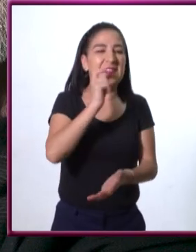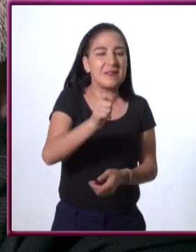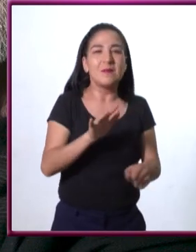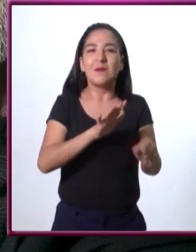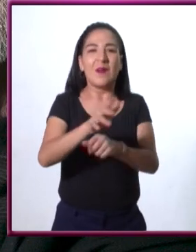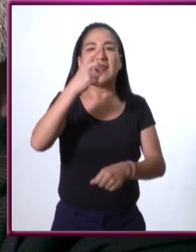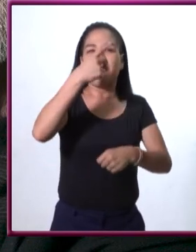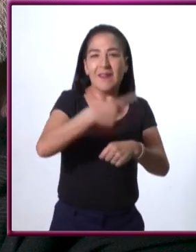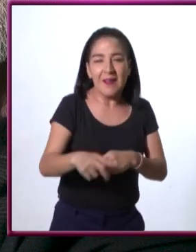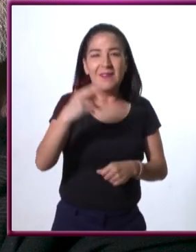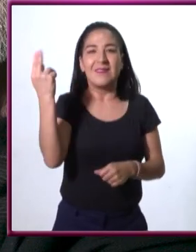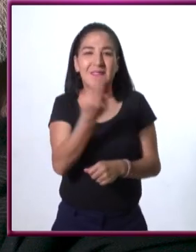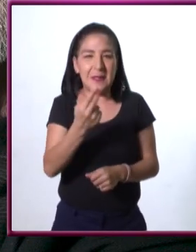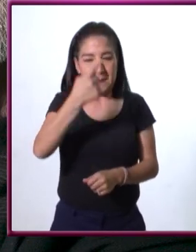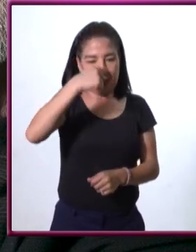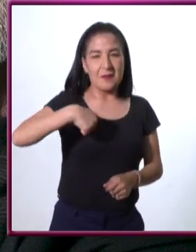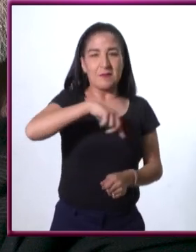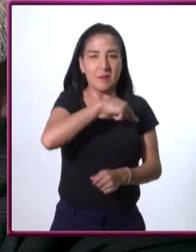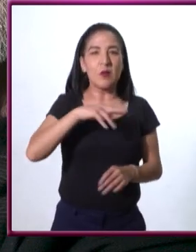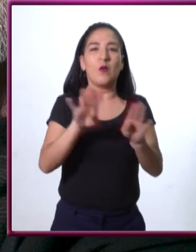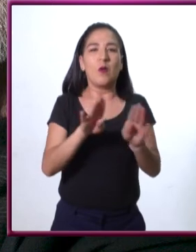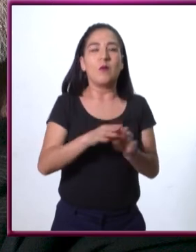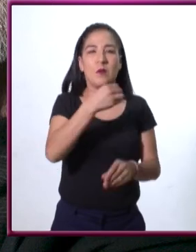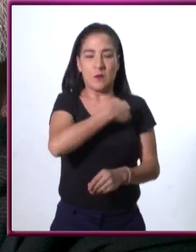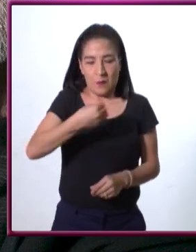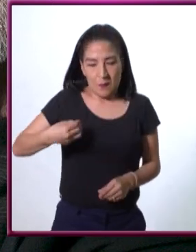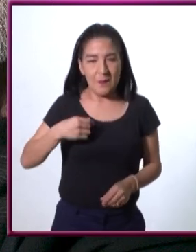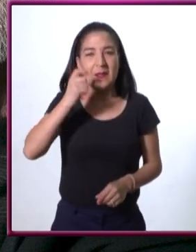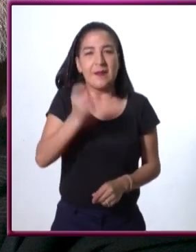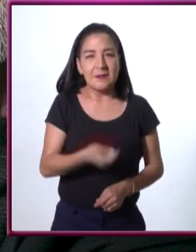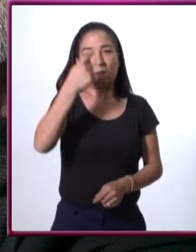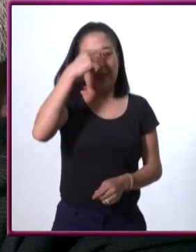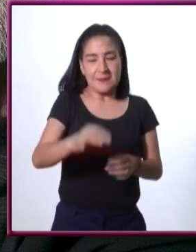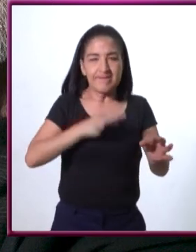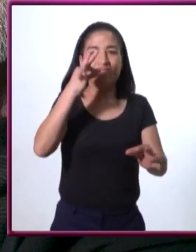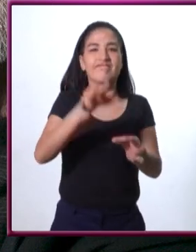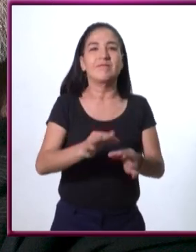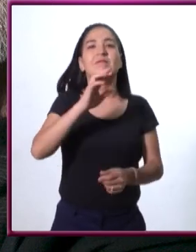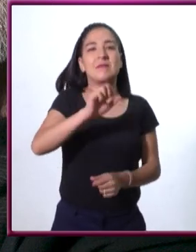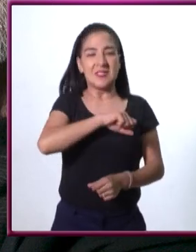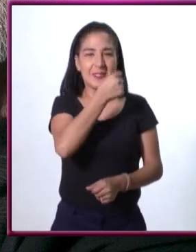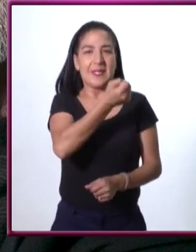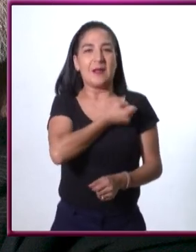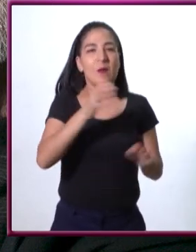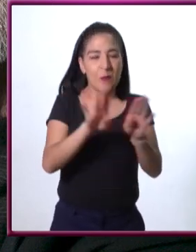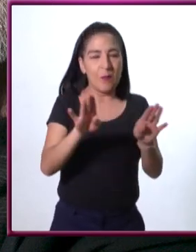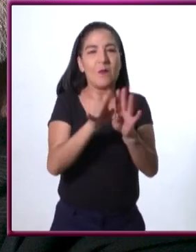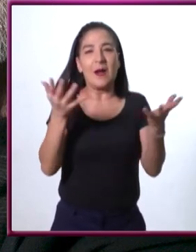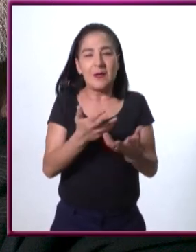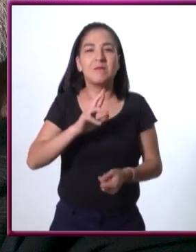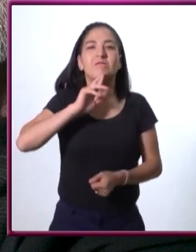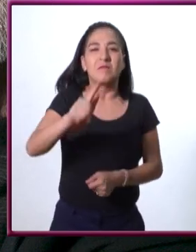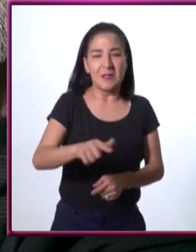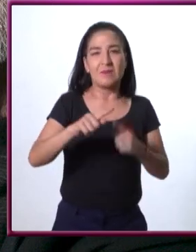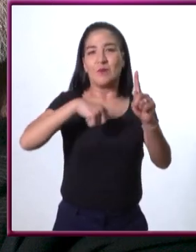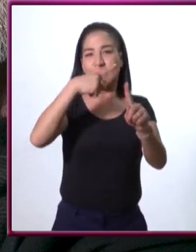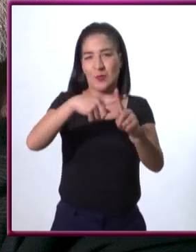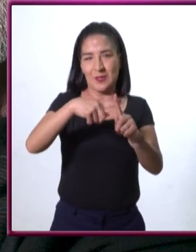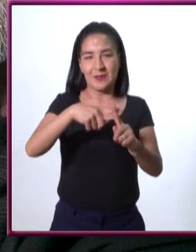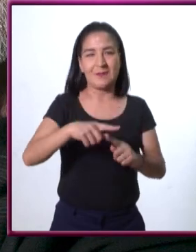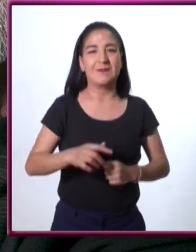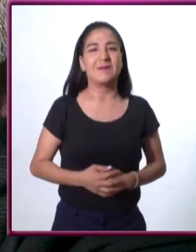daños, necesidades y obligaciones derivados de dicha ofensa, con el propósito de sanar y enmendar los daños de la mejor manera